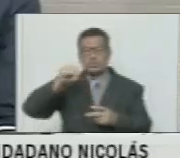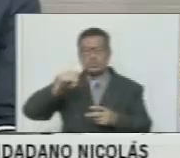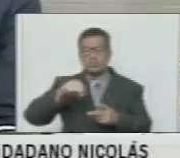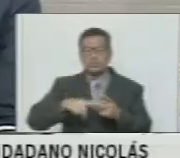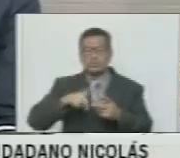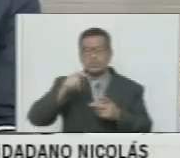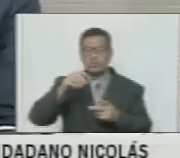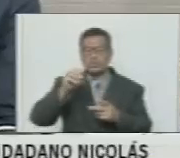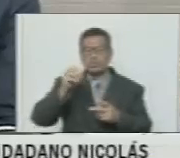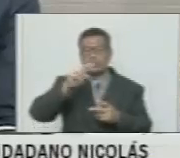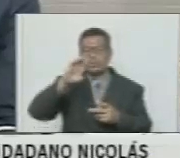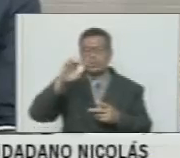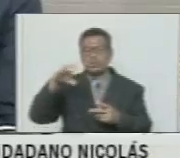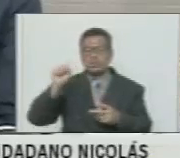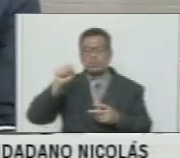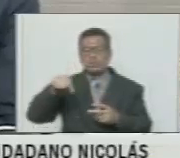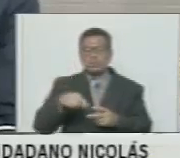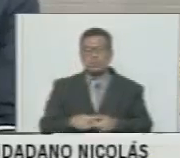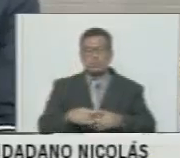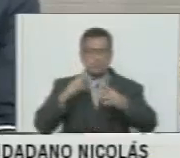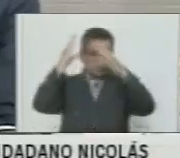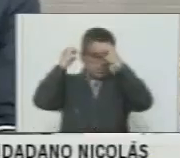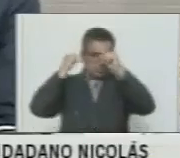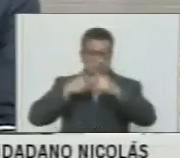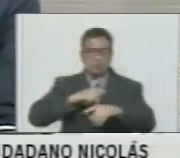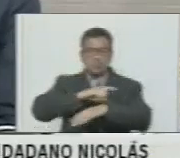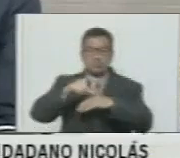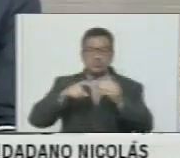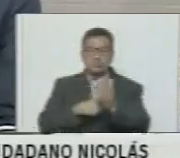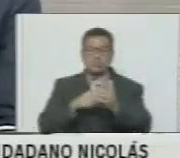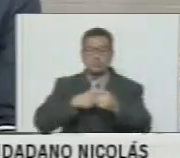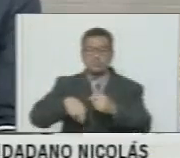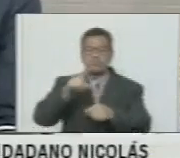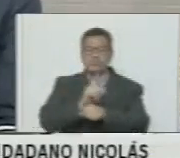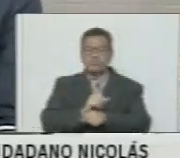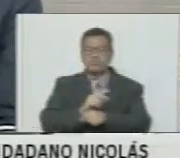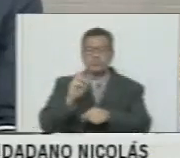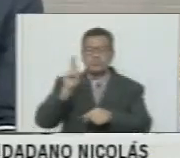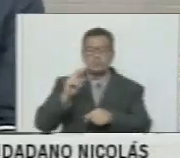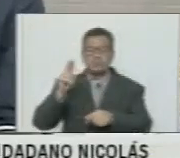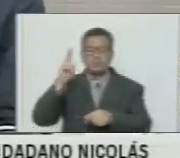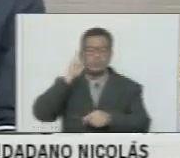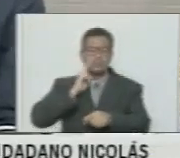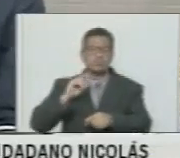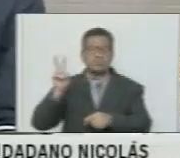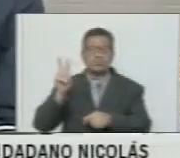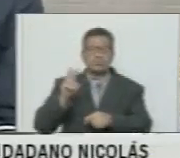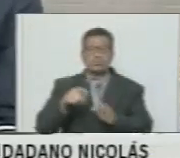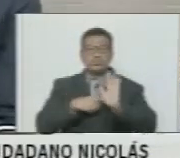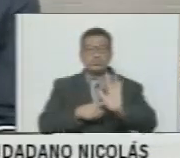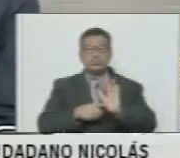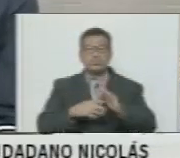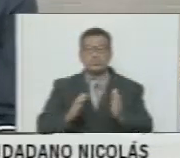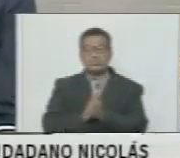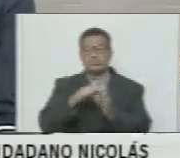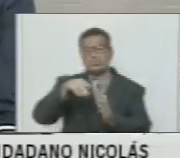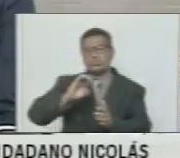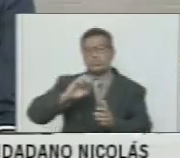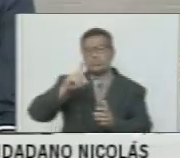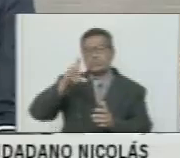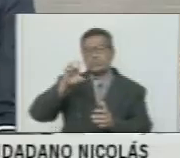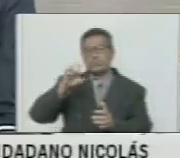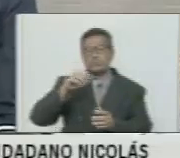Ian Carlos Torres Parra como embajador extraordinario y plenipotenciario de la República Bolivariana de Venezuela ante la